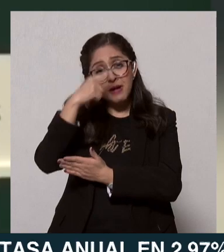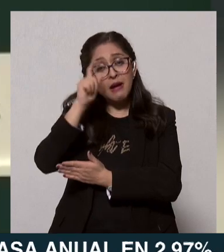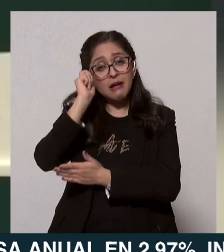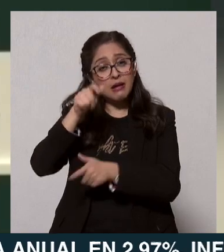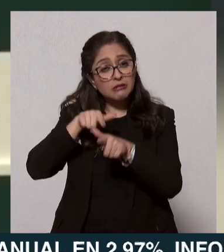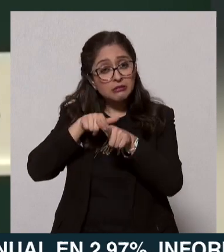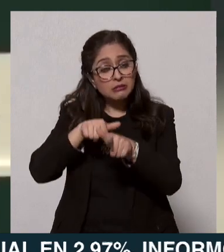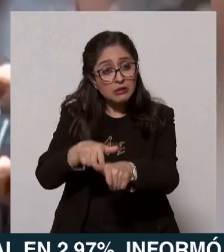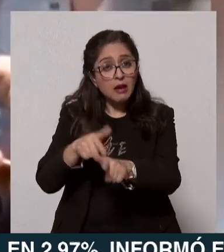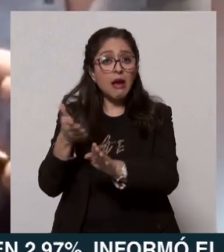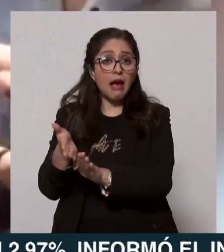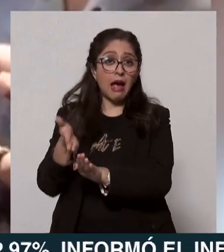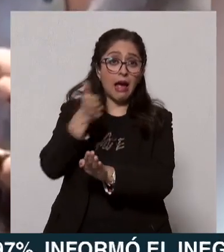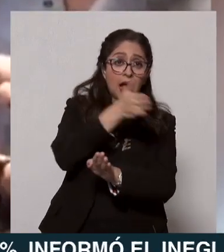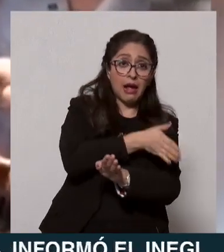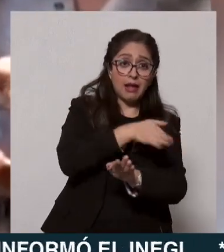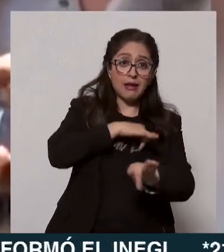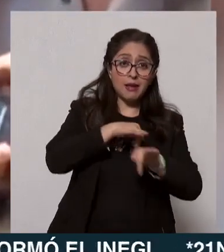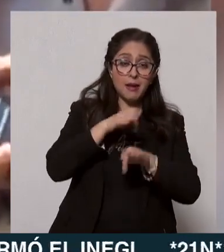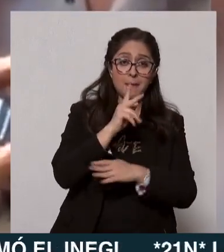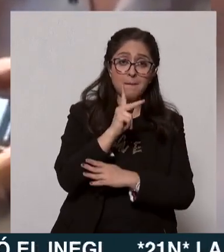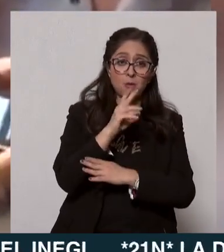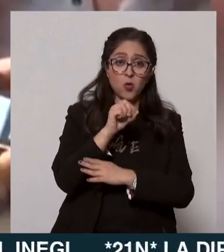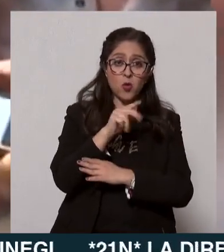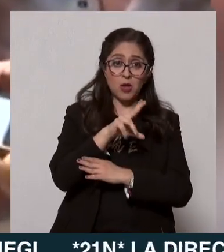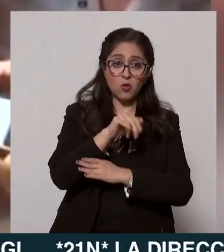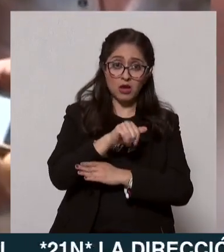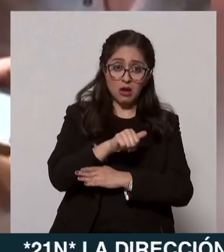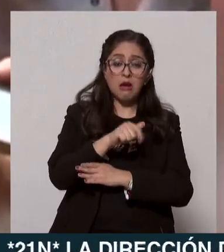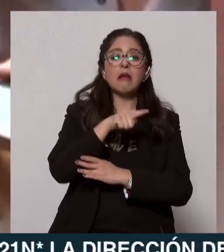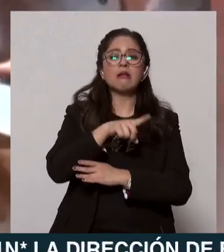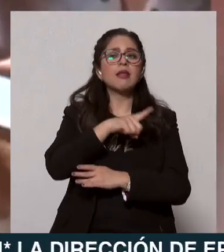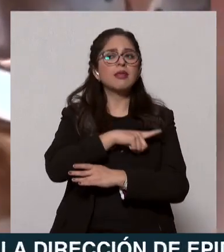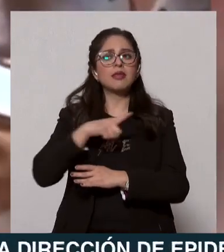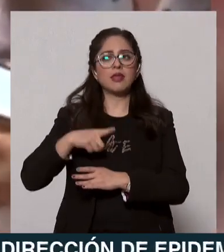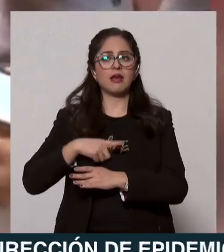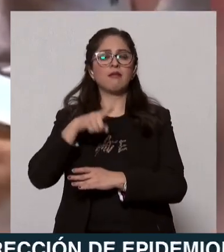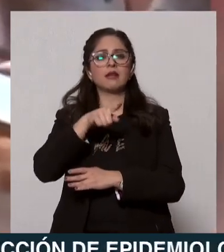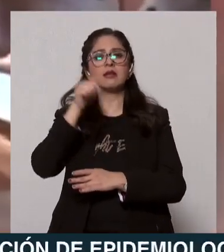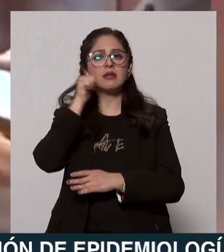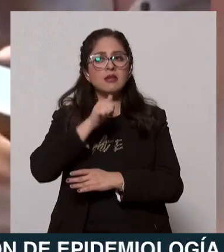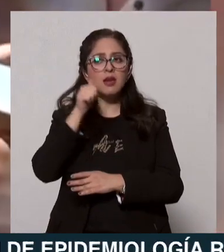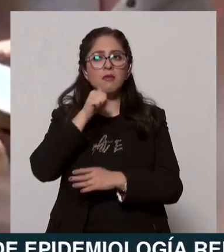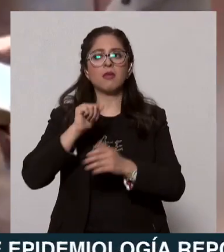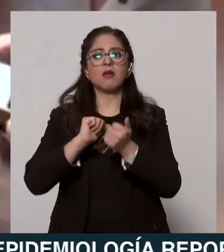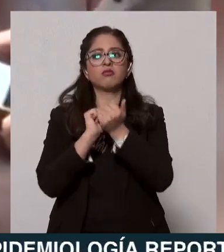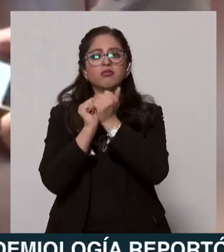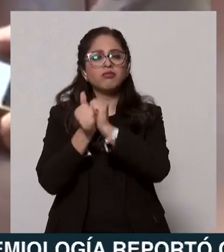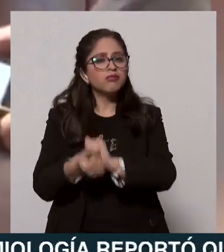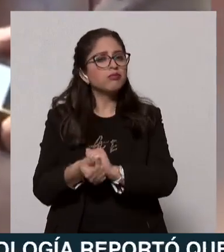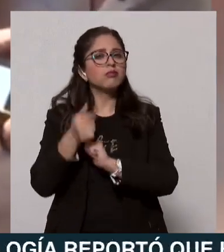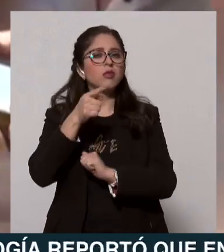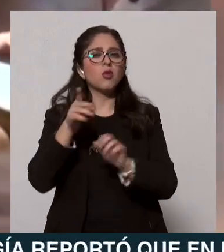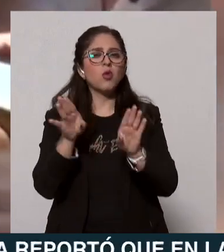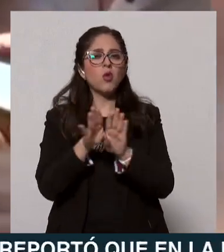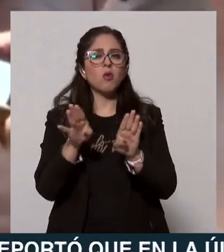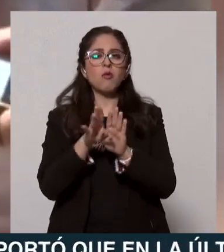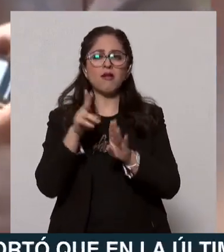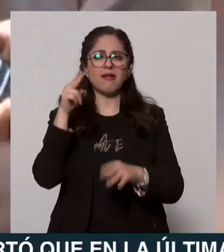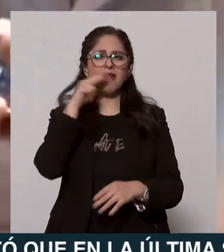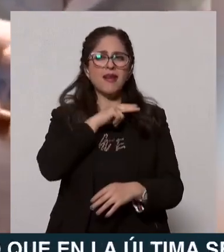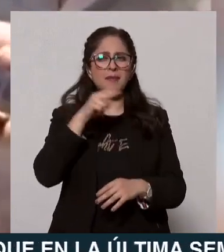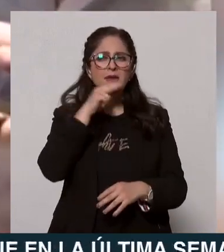a diferencia de la Procuraduría en esta estructura vertical, debe contar con canales que fluyan tan ameno, tan